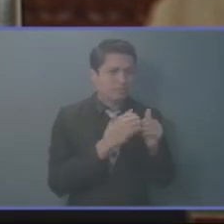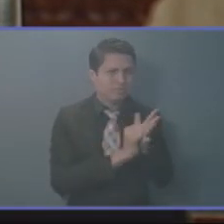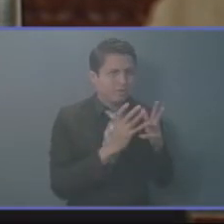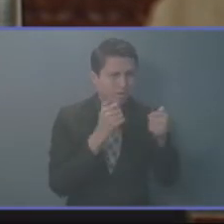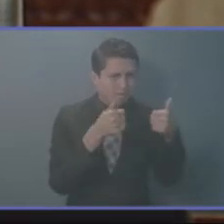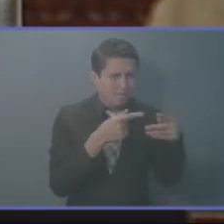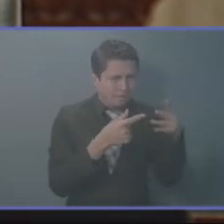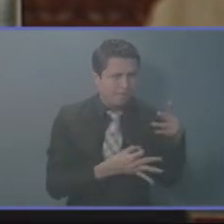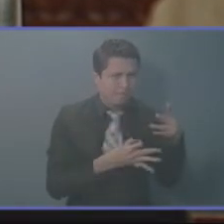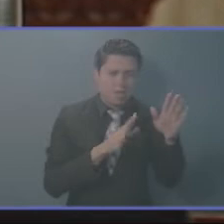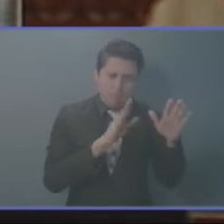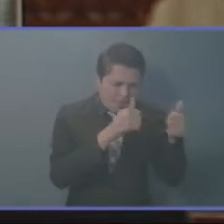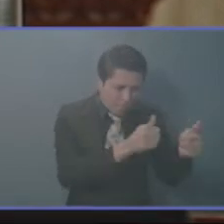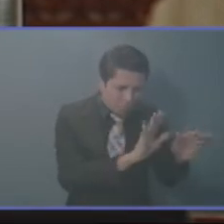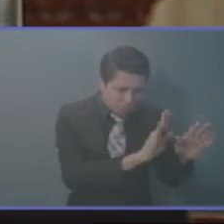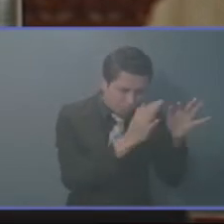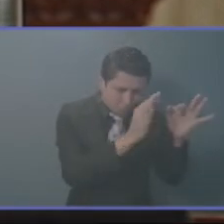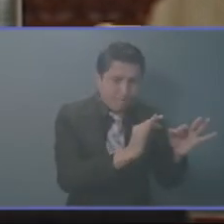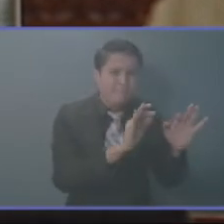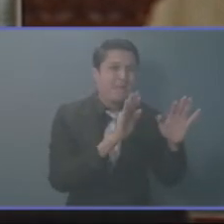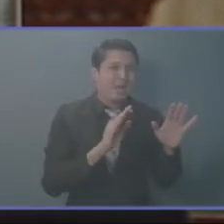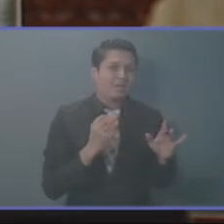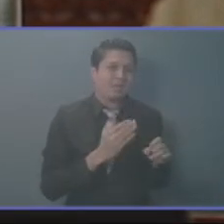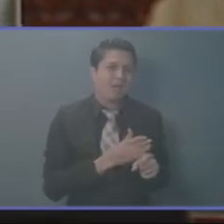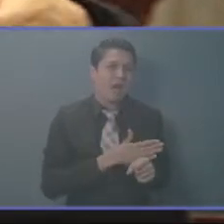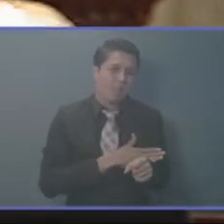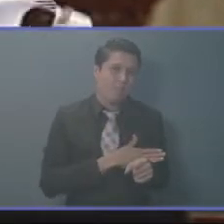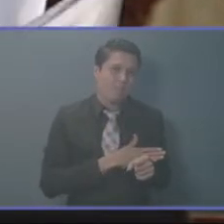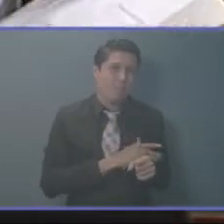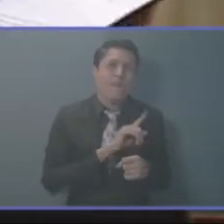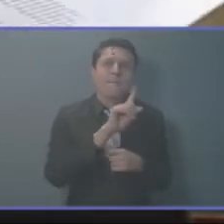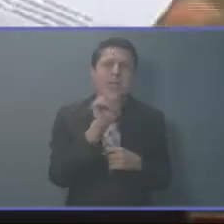el cumplimiento de los fines del decreto en análisis.